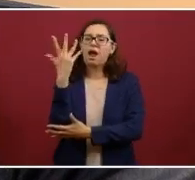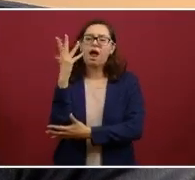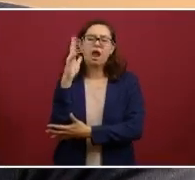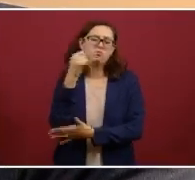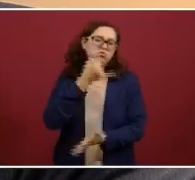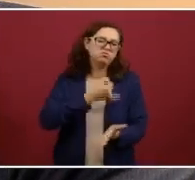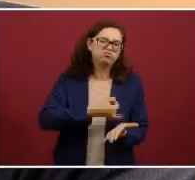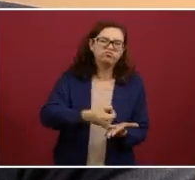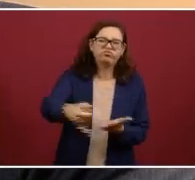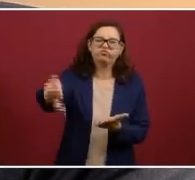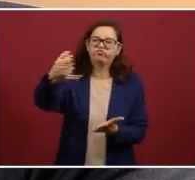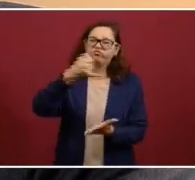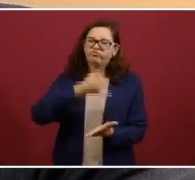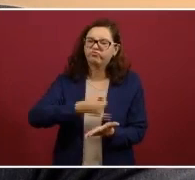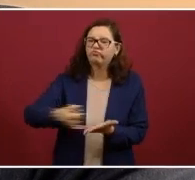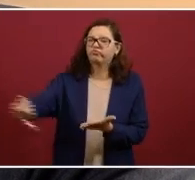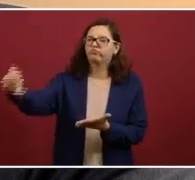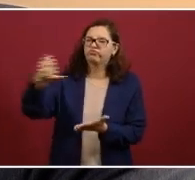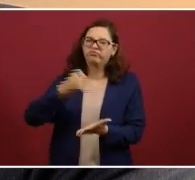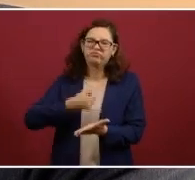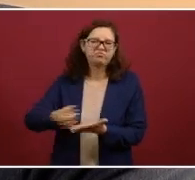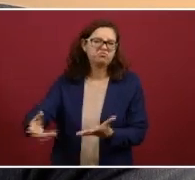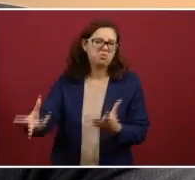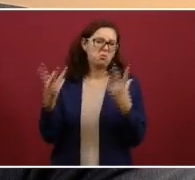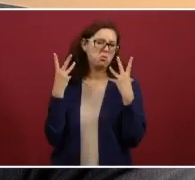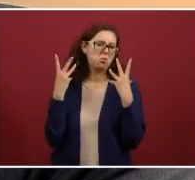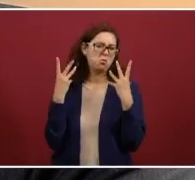como nunca se había hecho en México,